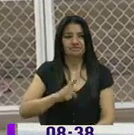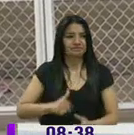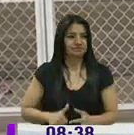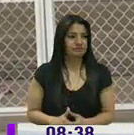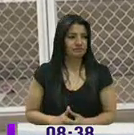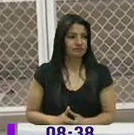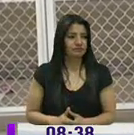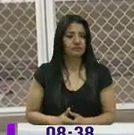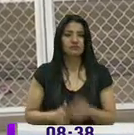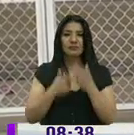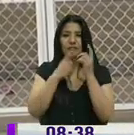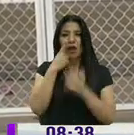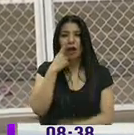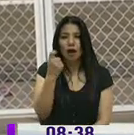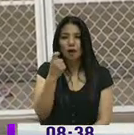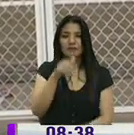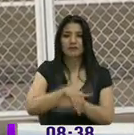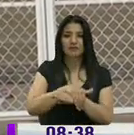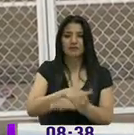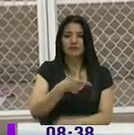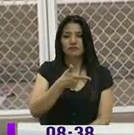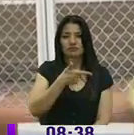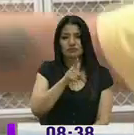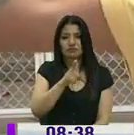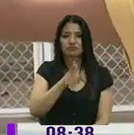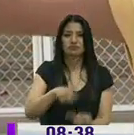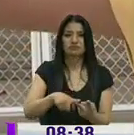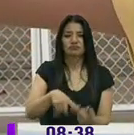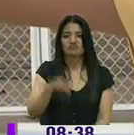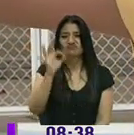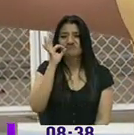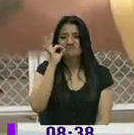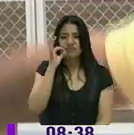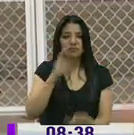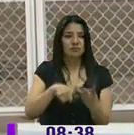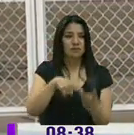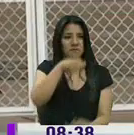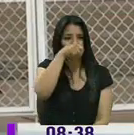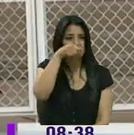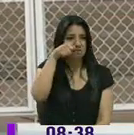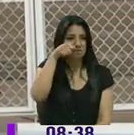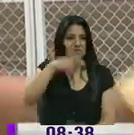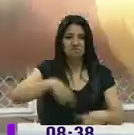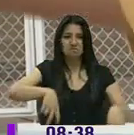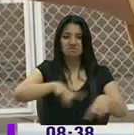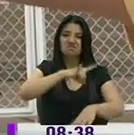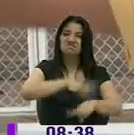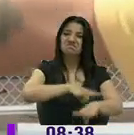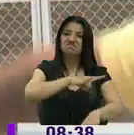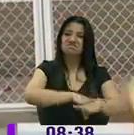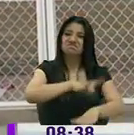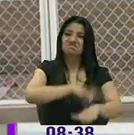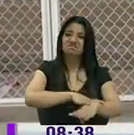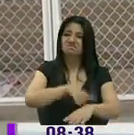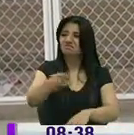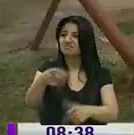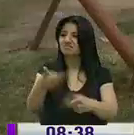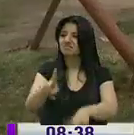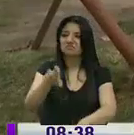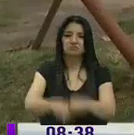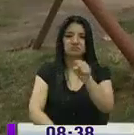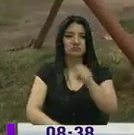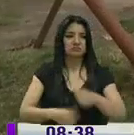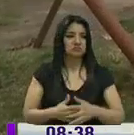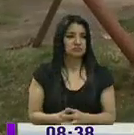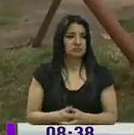ver tipos aquí en el tarde fumando es el palo de ahí lo coge el poste para estar orinando igual usted lo da ya está todo dañado a